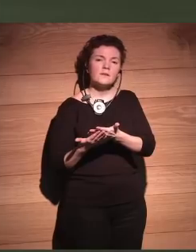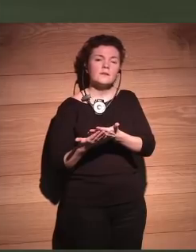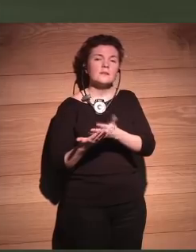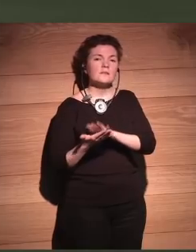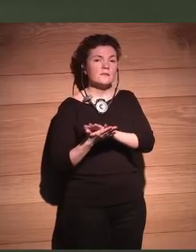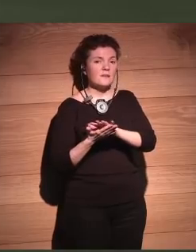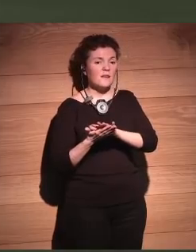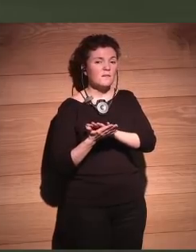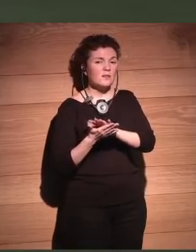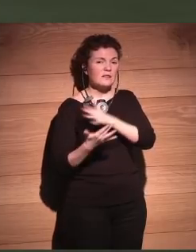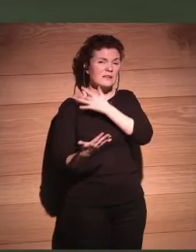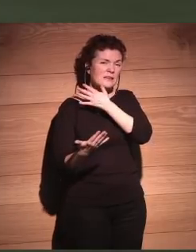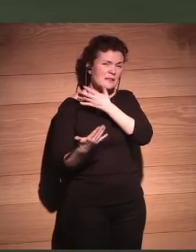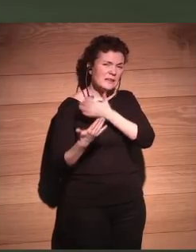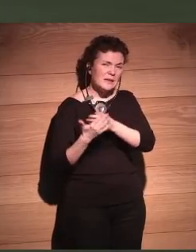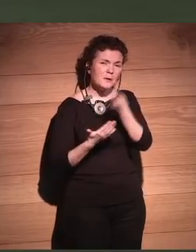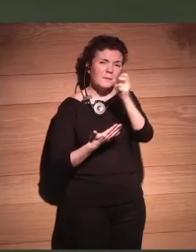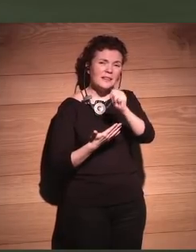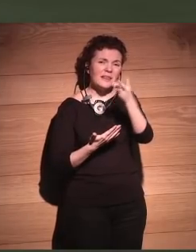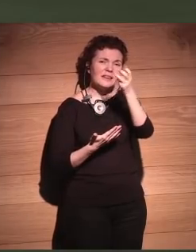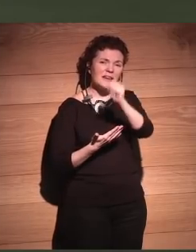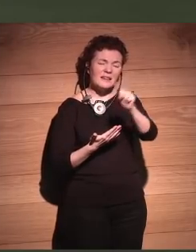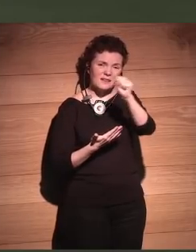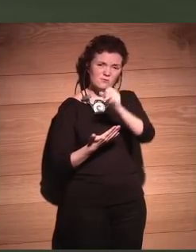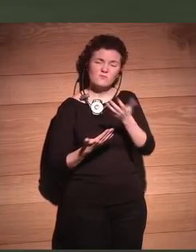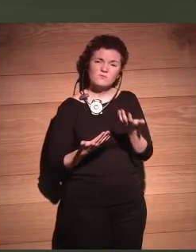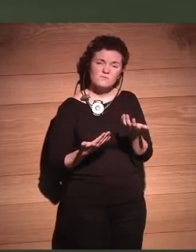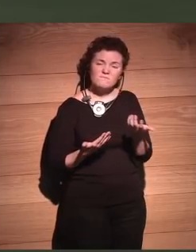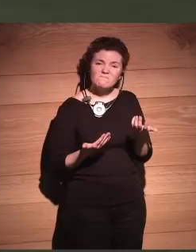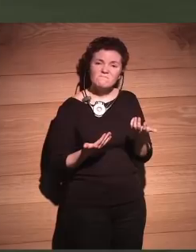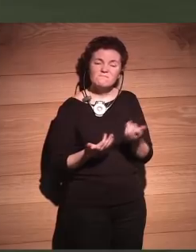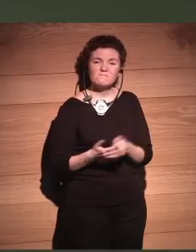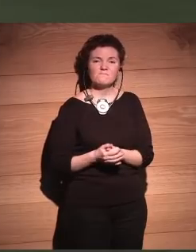Estamos hablando de una trayectoria de 20, 30 años.